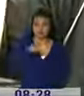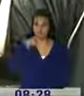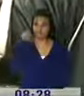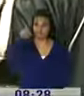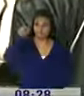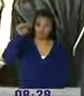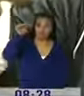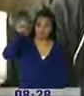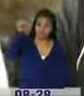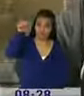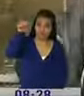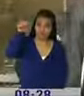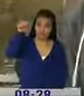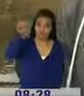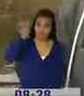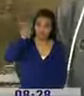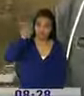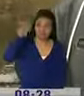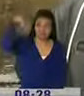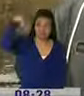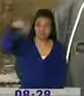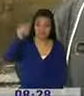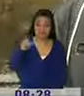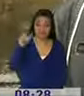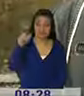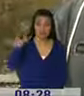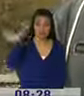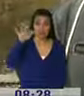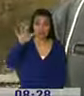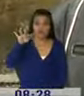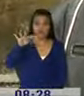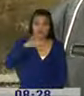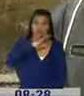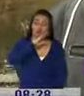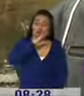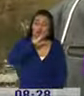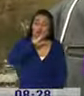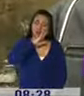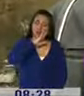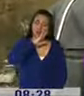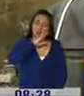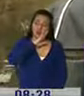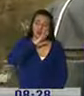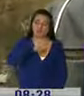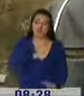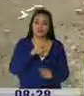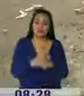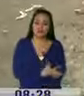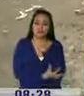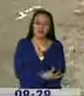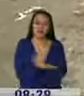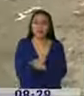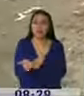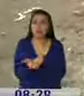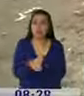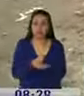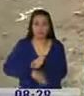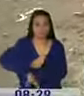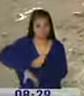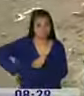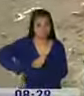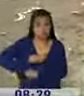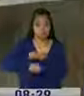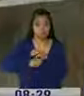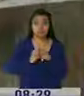parte superior de esto de acá, hay personas que duermen, pernoctan, indigentes. Según versiones de los